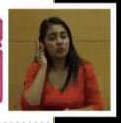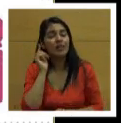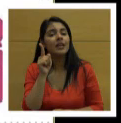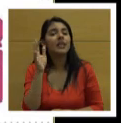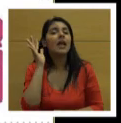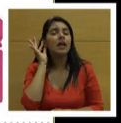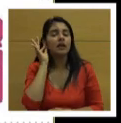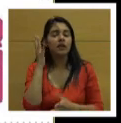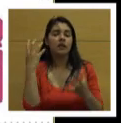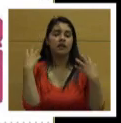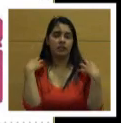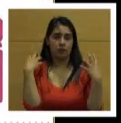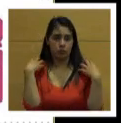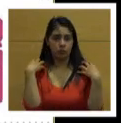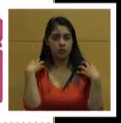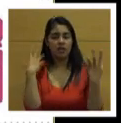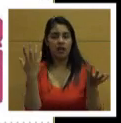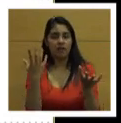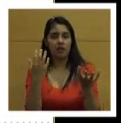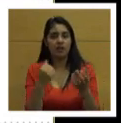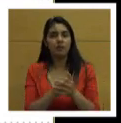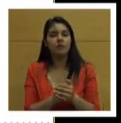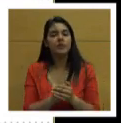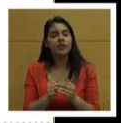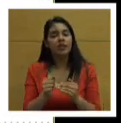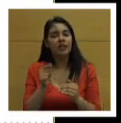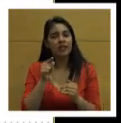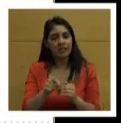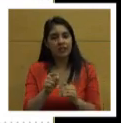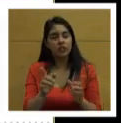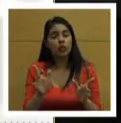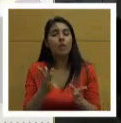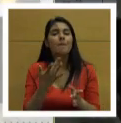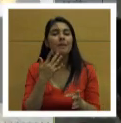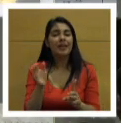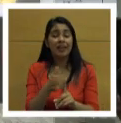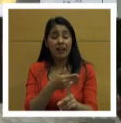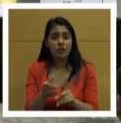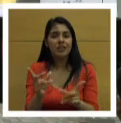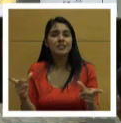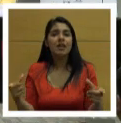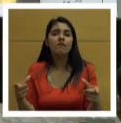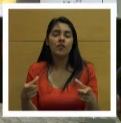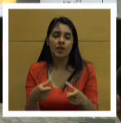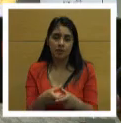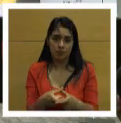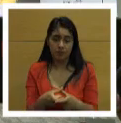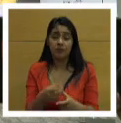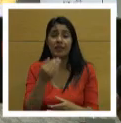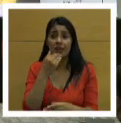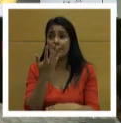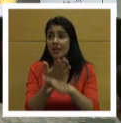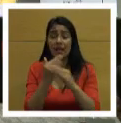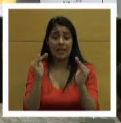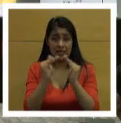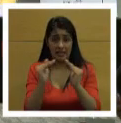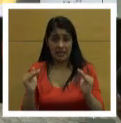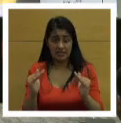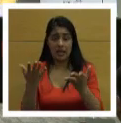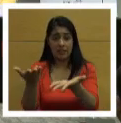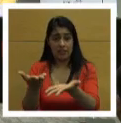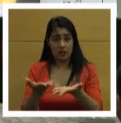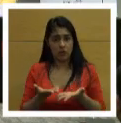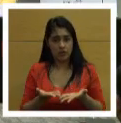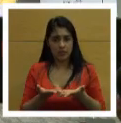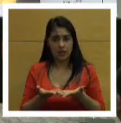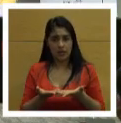exponer respecto a estas situaciones para disminuir la violencia contra la mujer. También tenemos casa de acogida, que